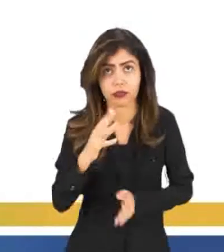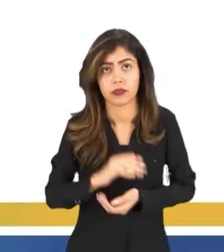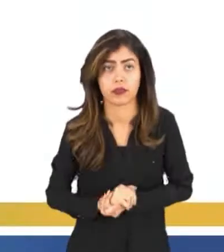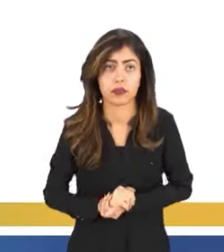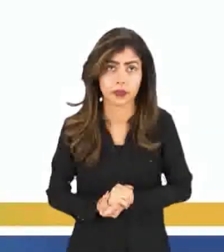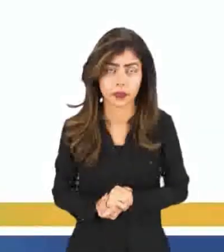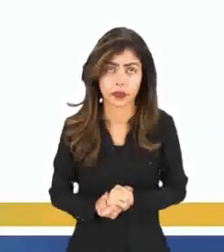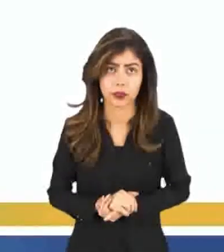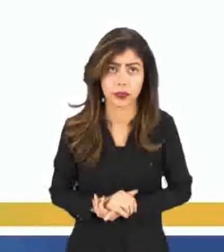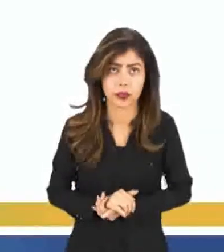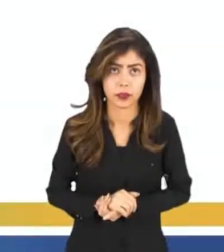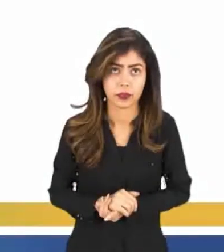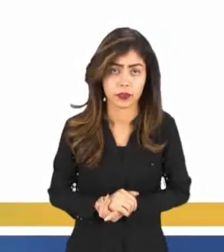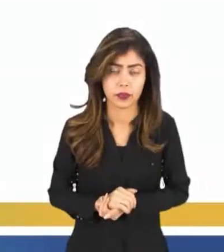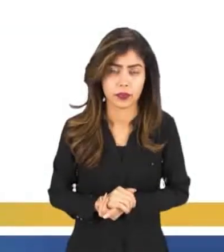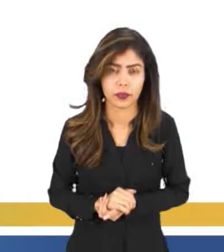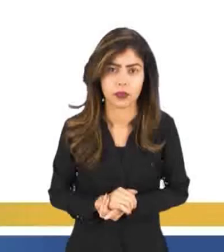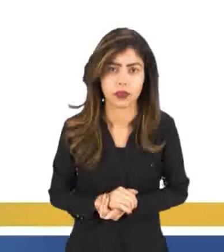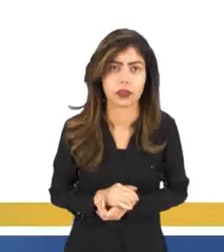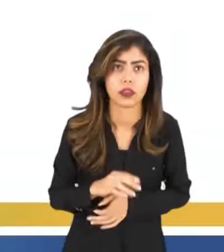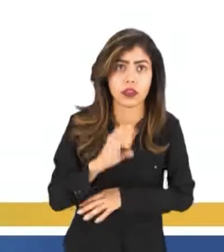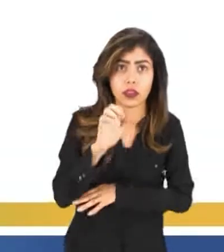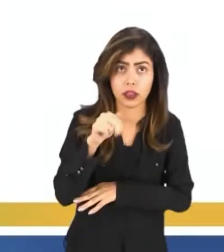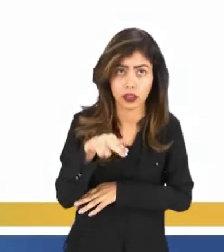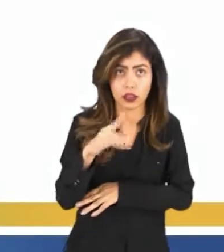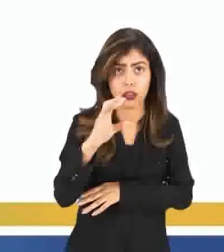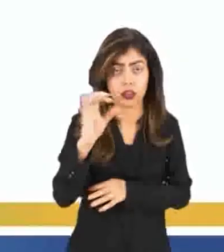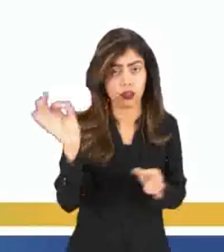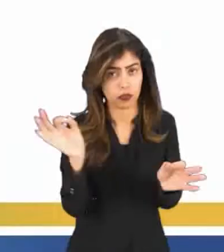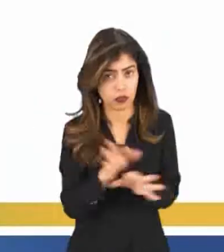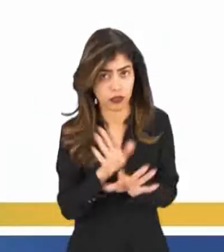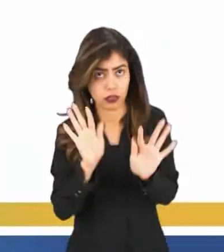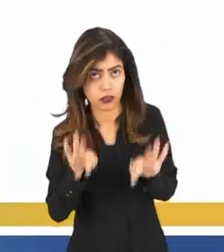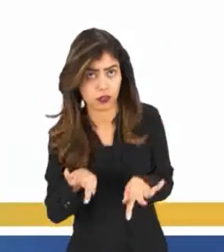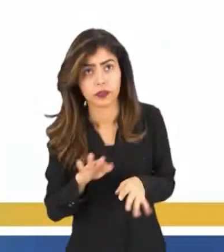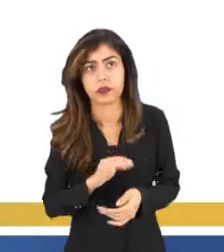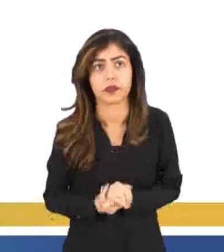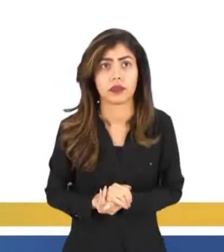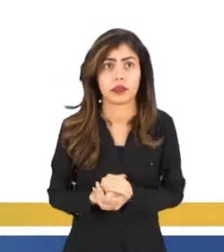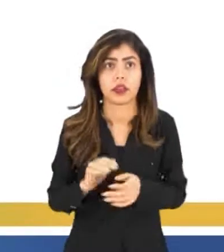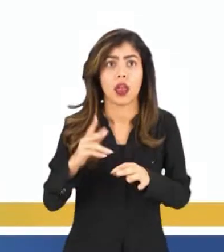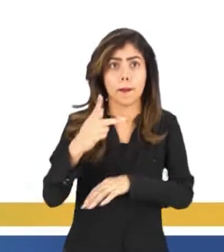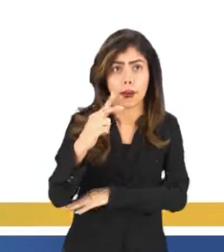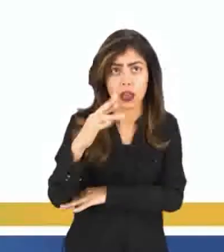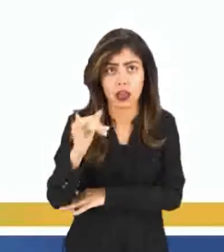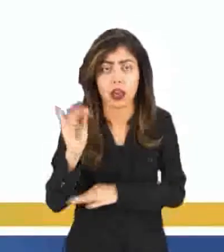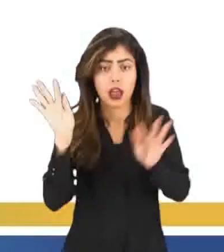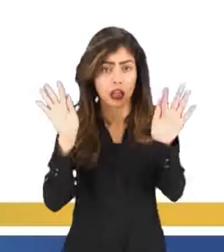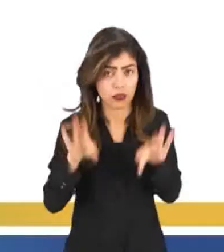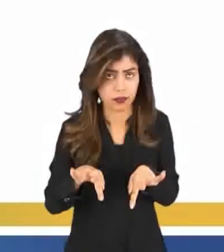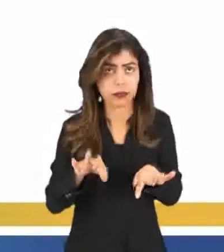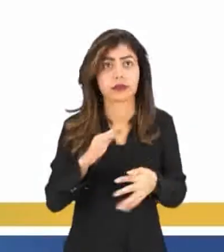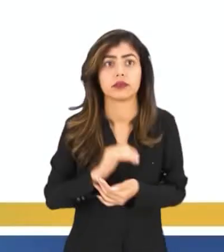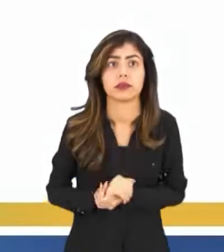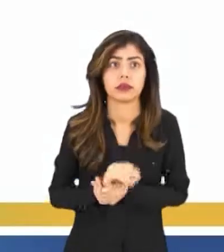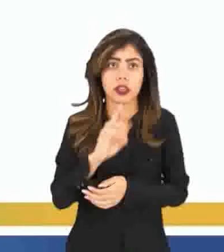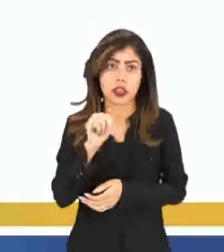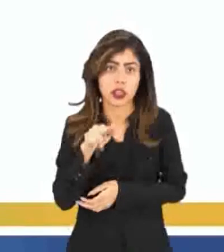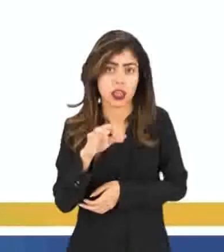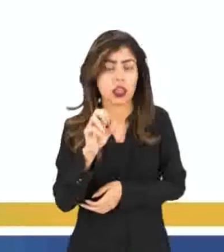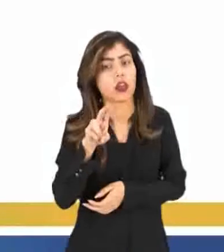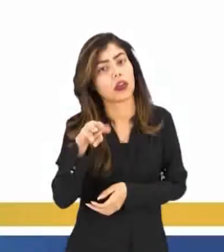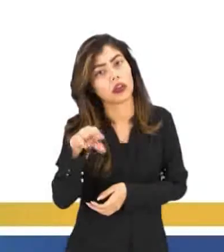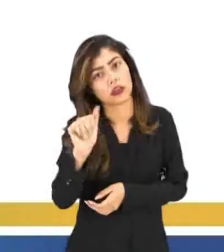cita tres ejemplos de conectores de conclusión los ejemplos son en conclusión